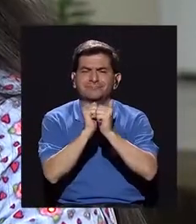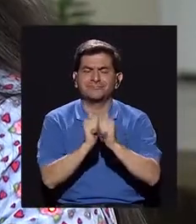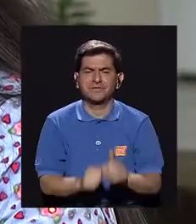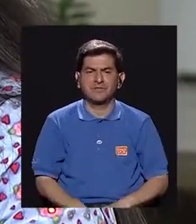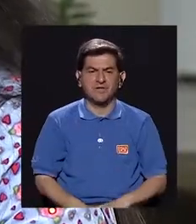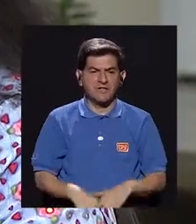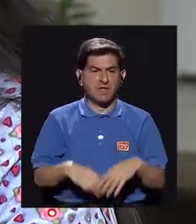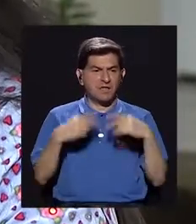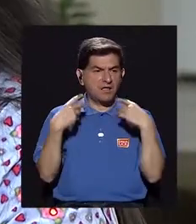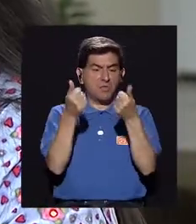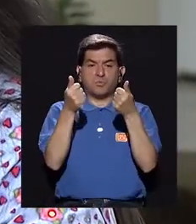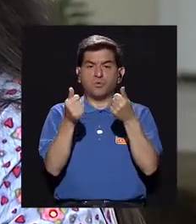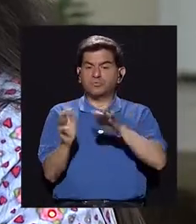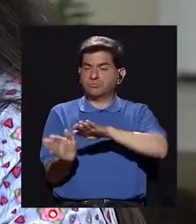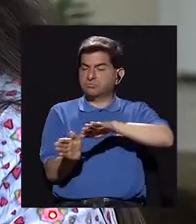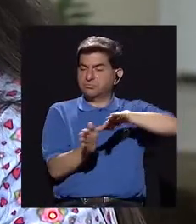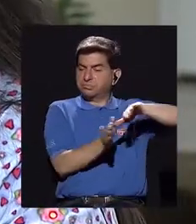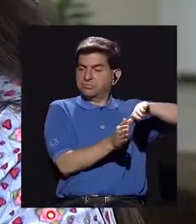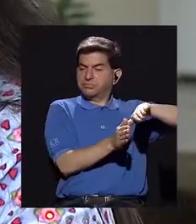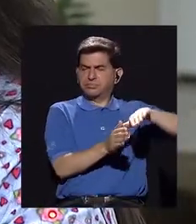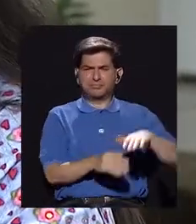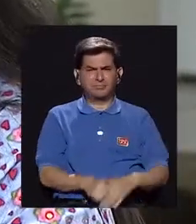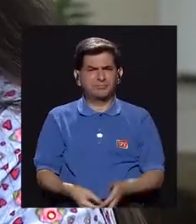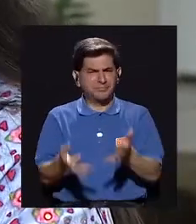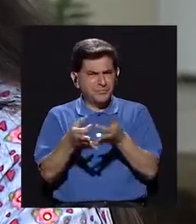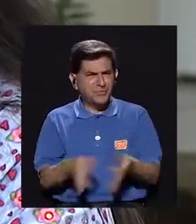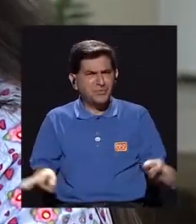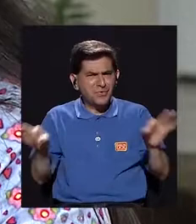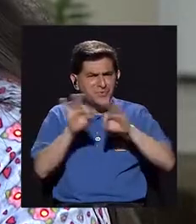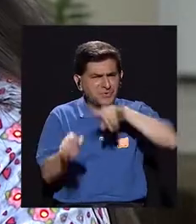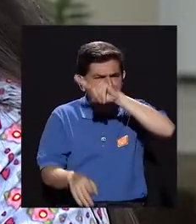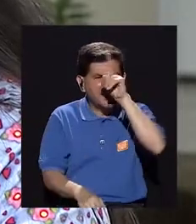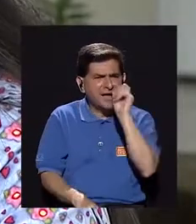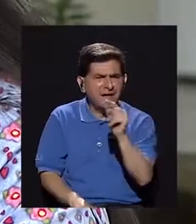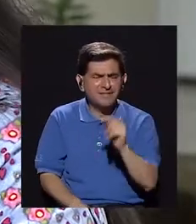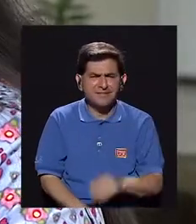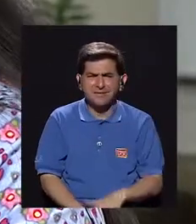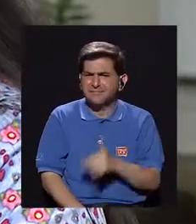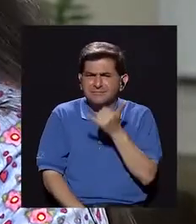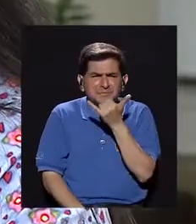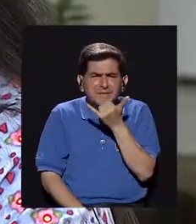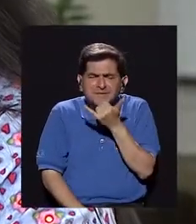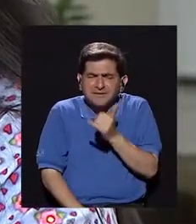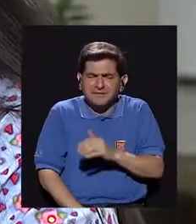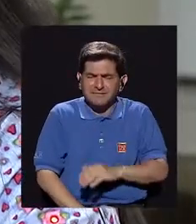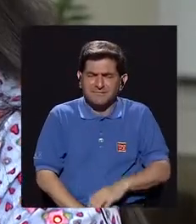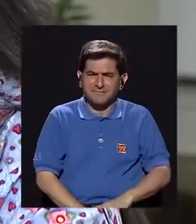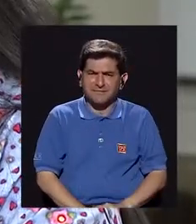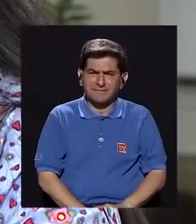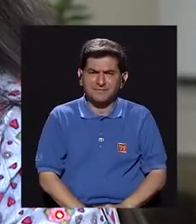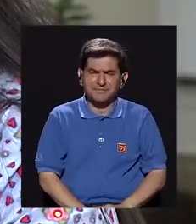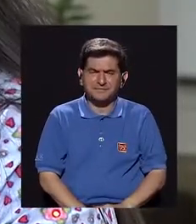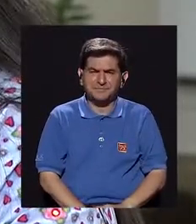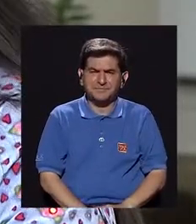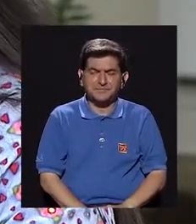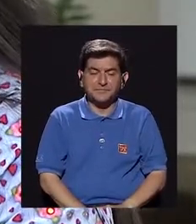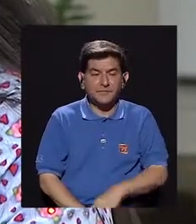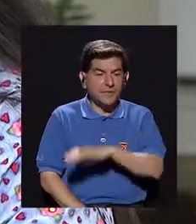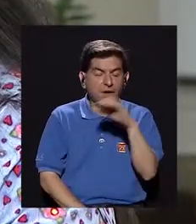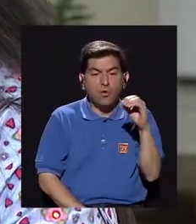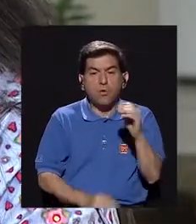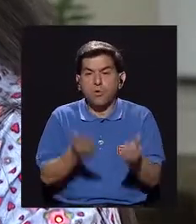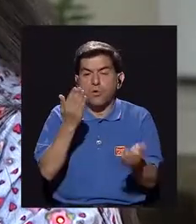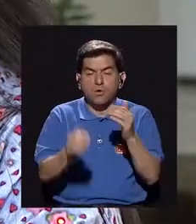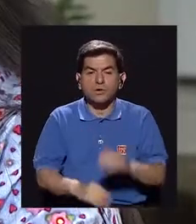deportivas, y ya de un momento las dejó de hacer, entonces es importante poder preguntar y sondear qué está pasando. Cuando